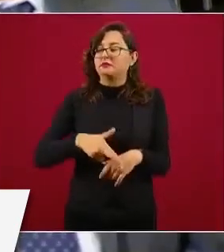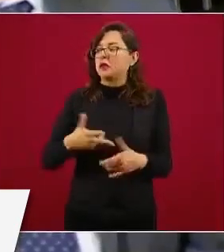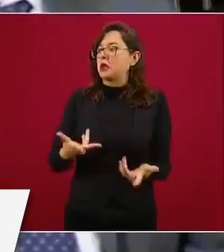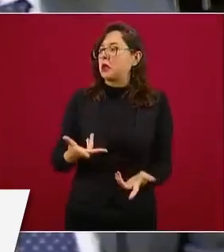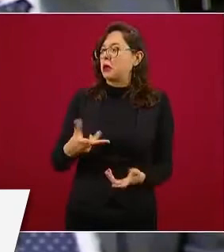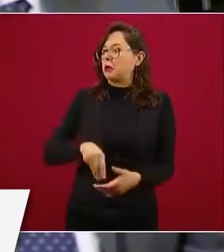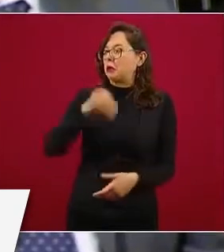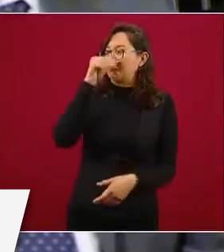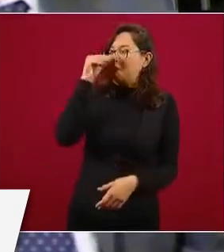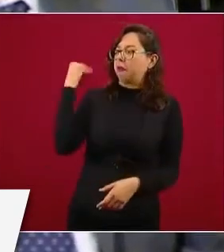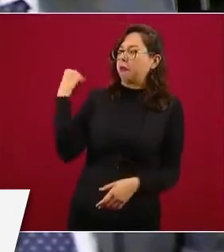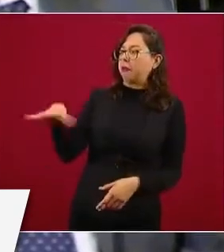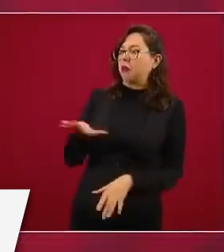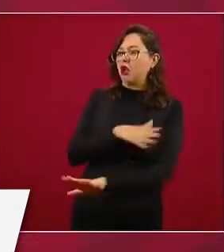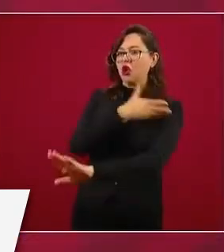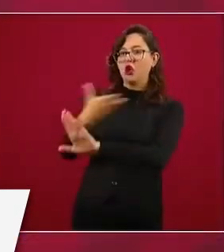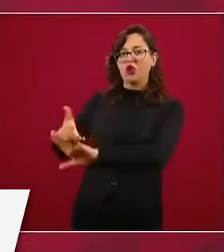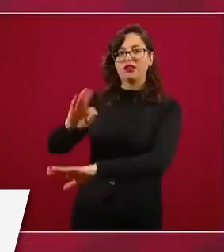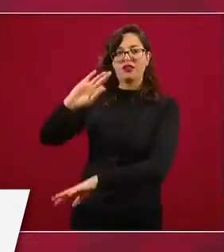en los estados